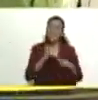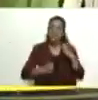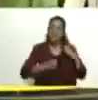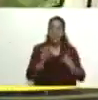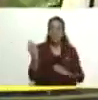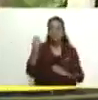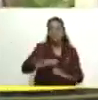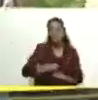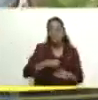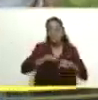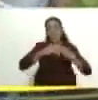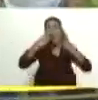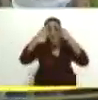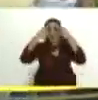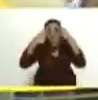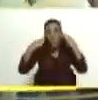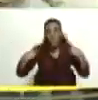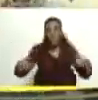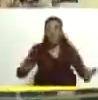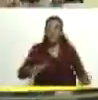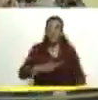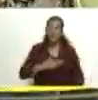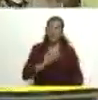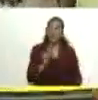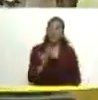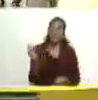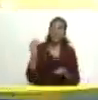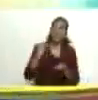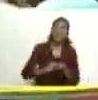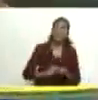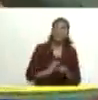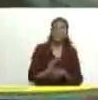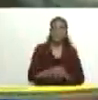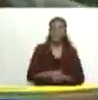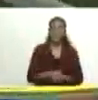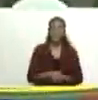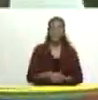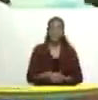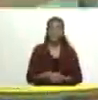más puros. Y yo quiero uno también, yo no lo tengo.